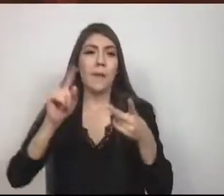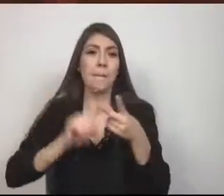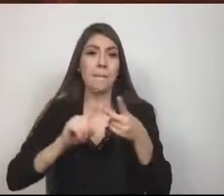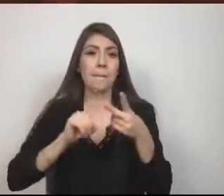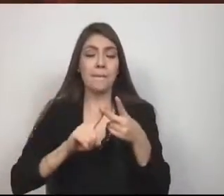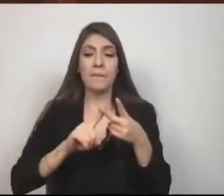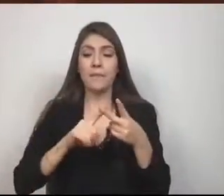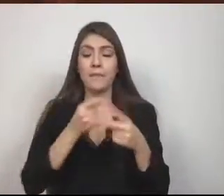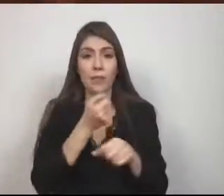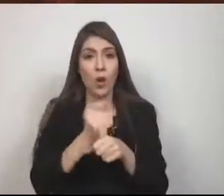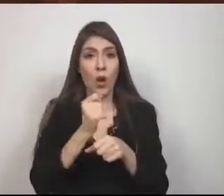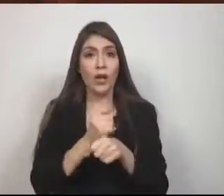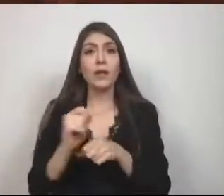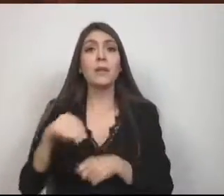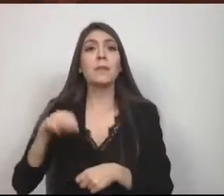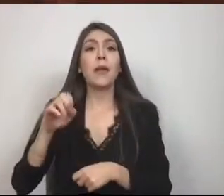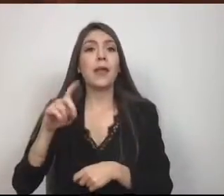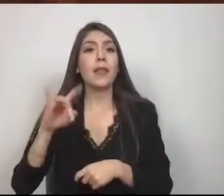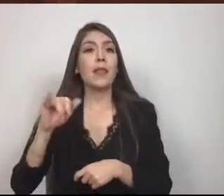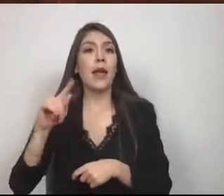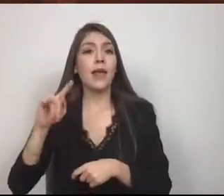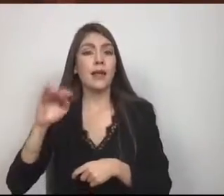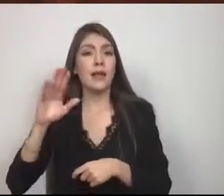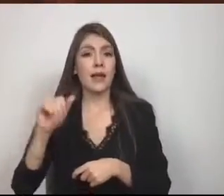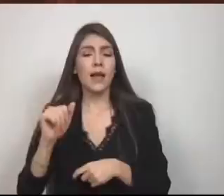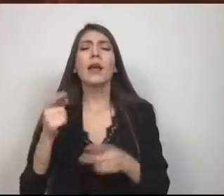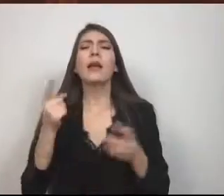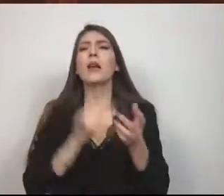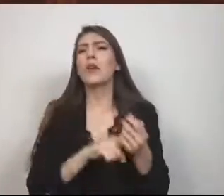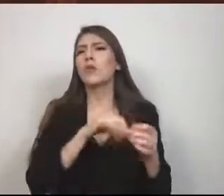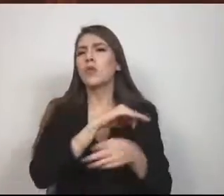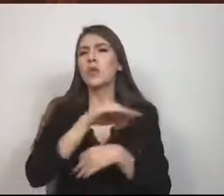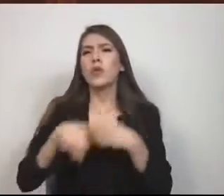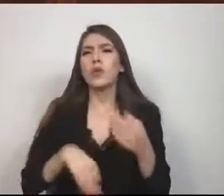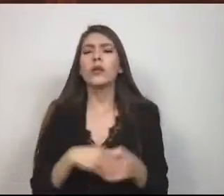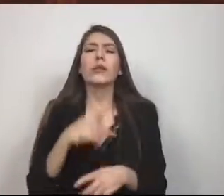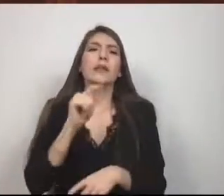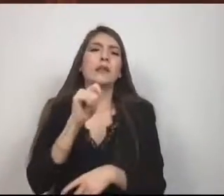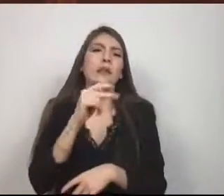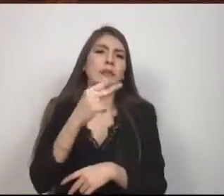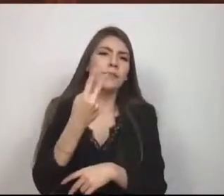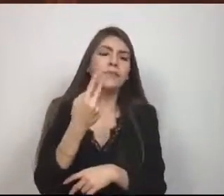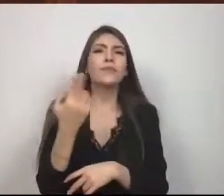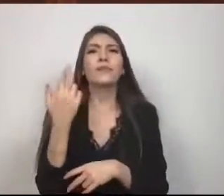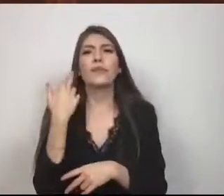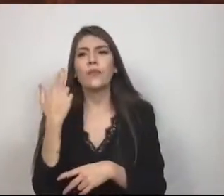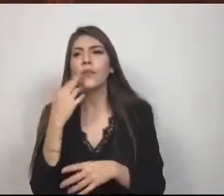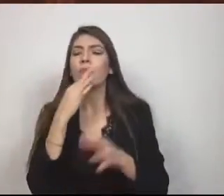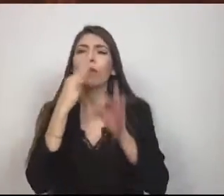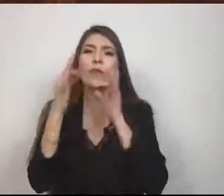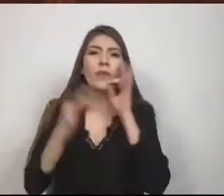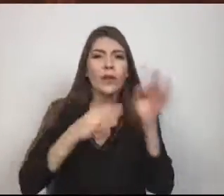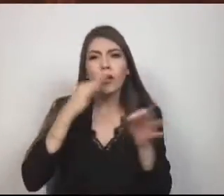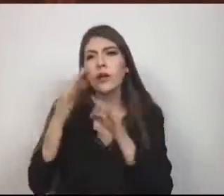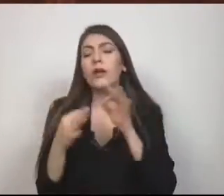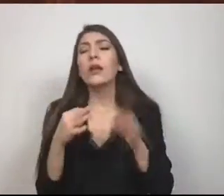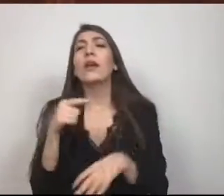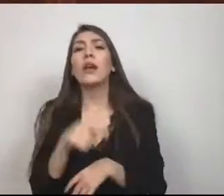de estereotipos de género en los medios de comunicación y publicidad que tienden a reproducir y